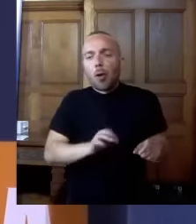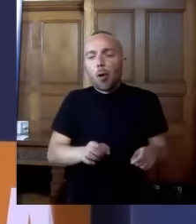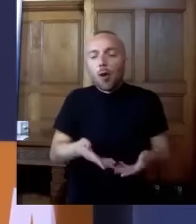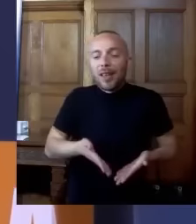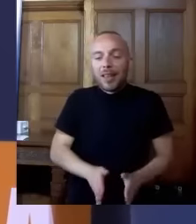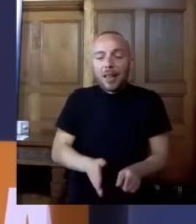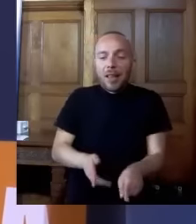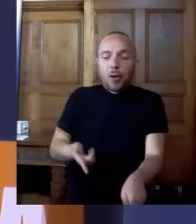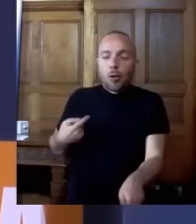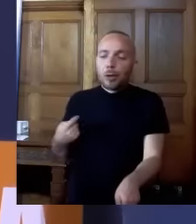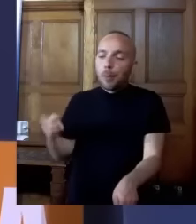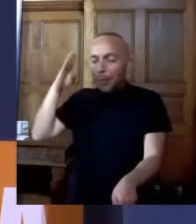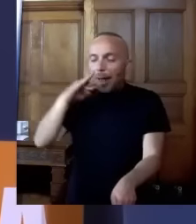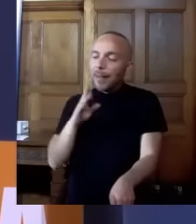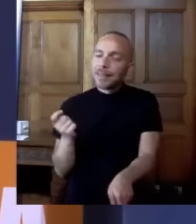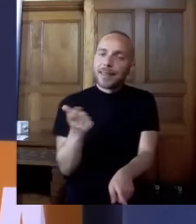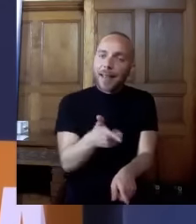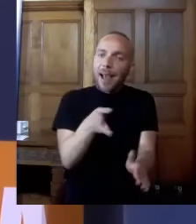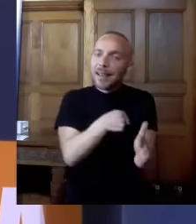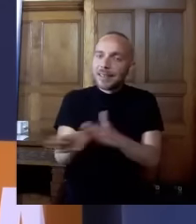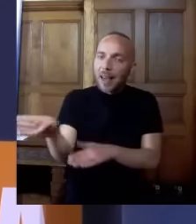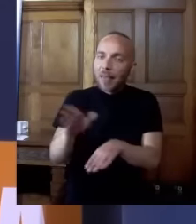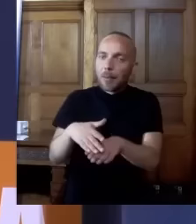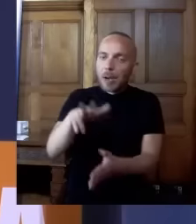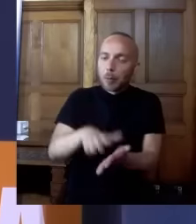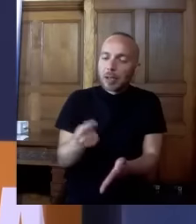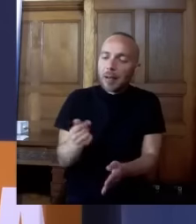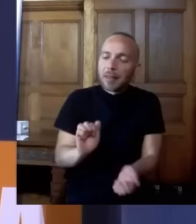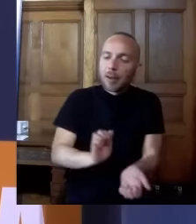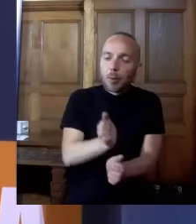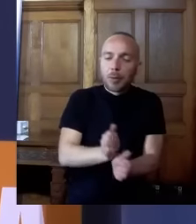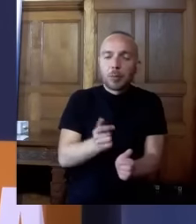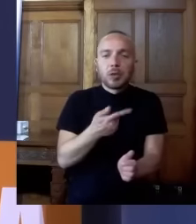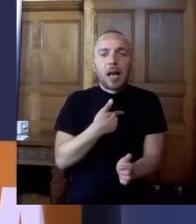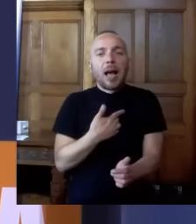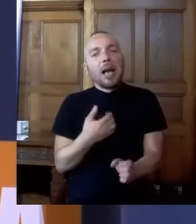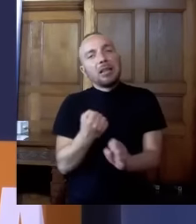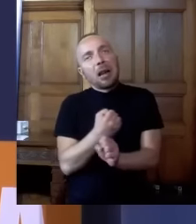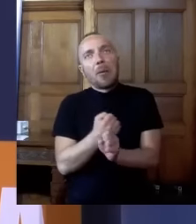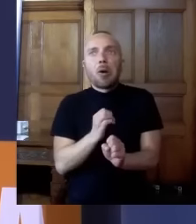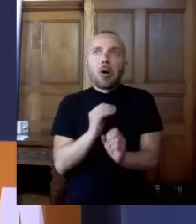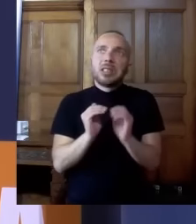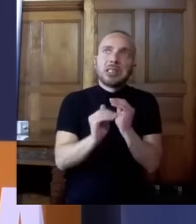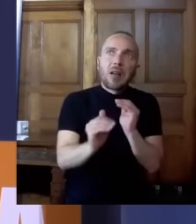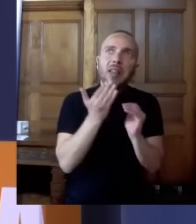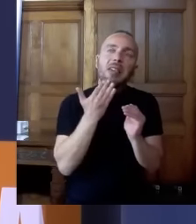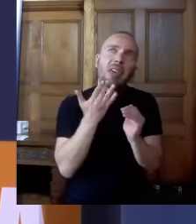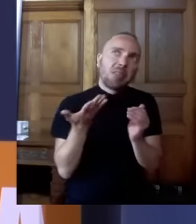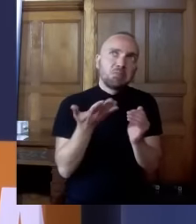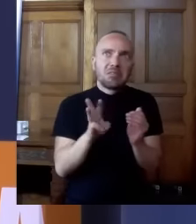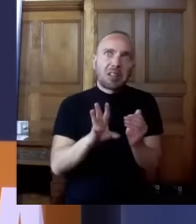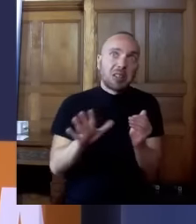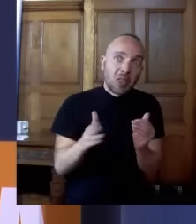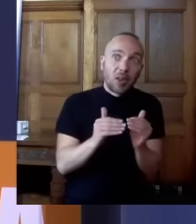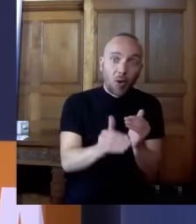la hipoteca y por fin tenía un empleo estable A sus 30 no sé voy a decir cinco años